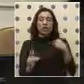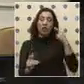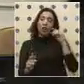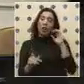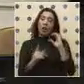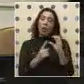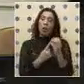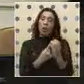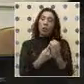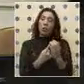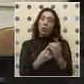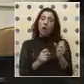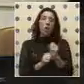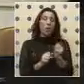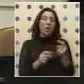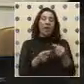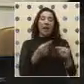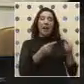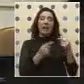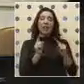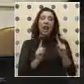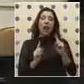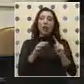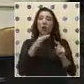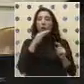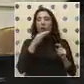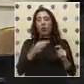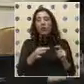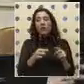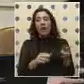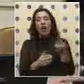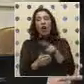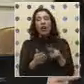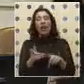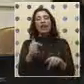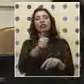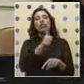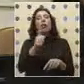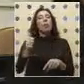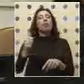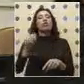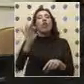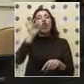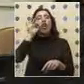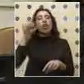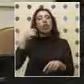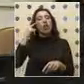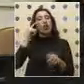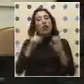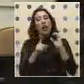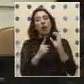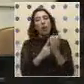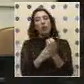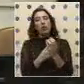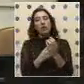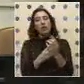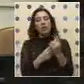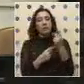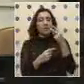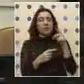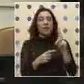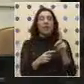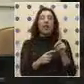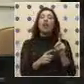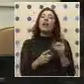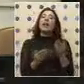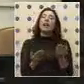que la cultura no es regresiva. algunos decían quienes leen son los más ricos. Nos parece que la cultura no es regresiva